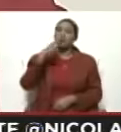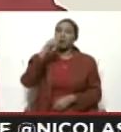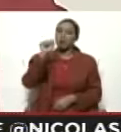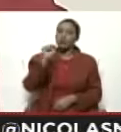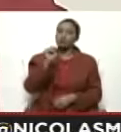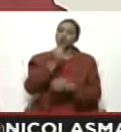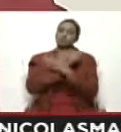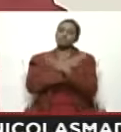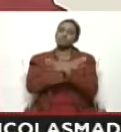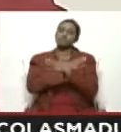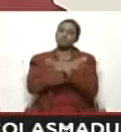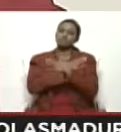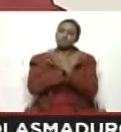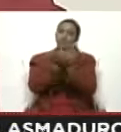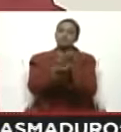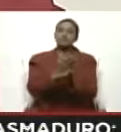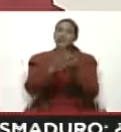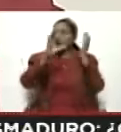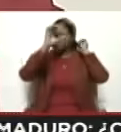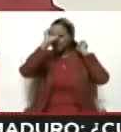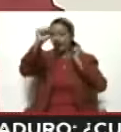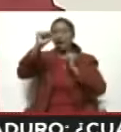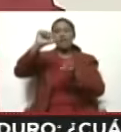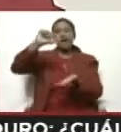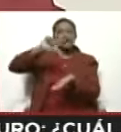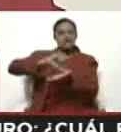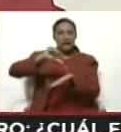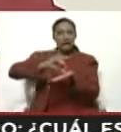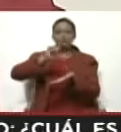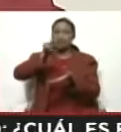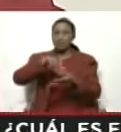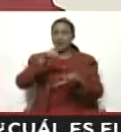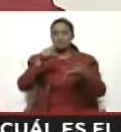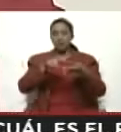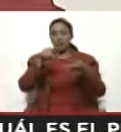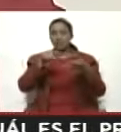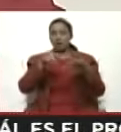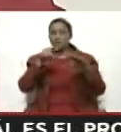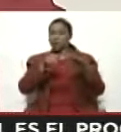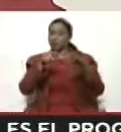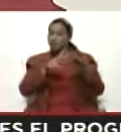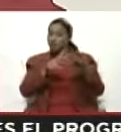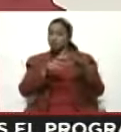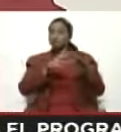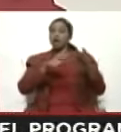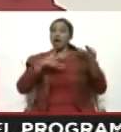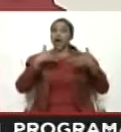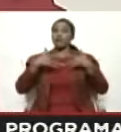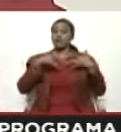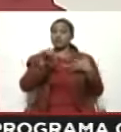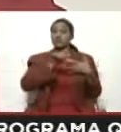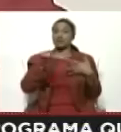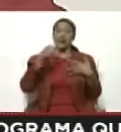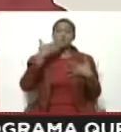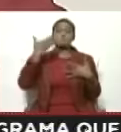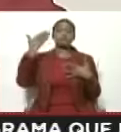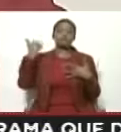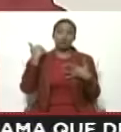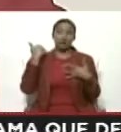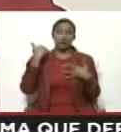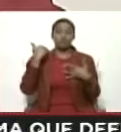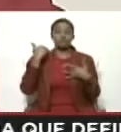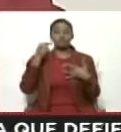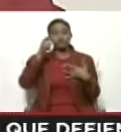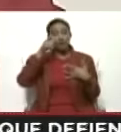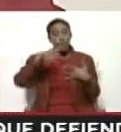a la embajada de Irán, al pueblo de la República Islámica de Irán,